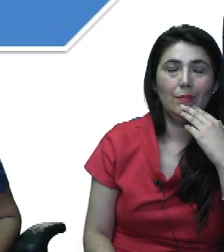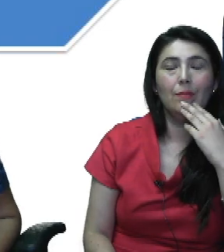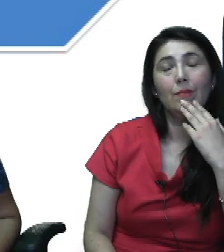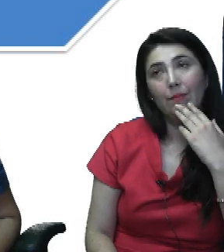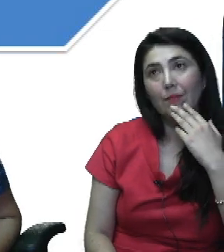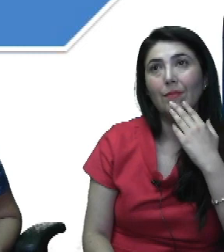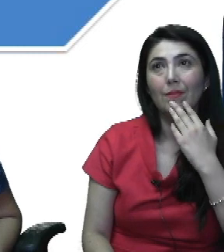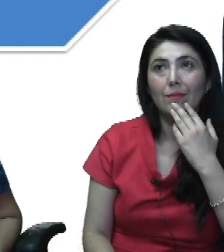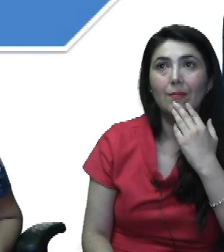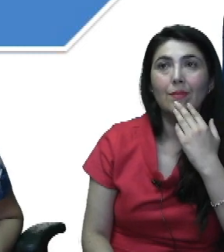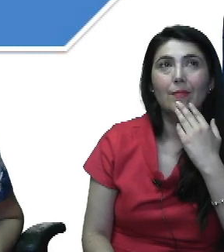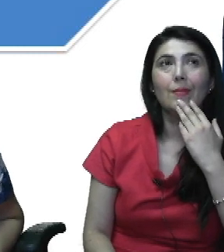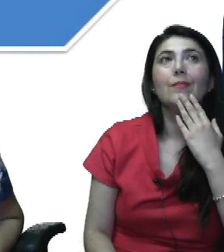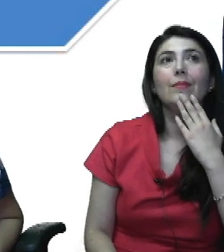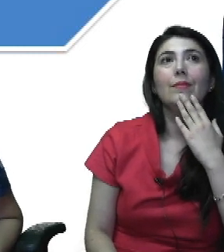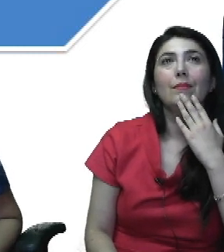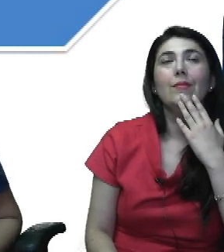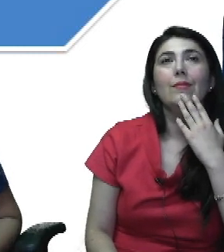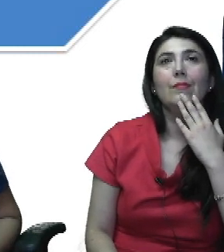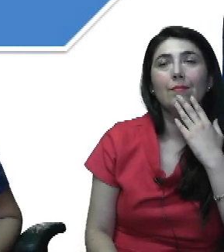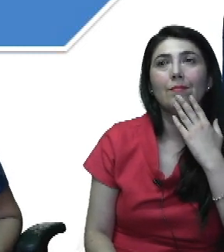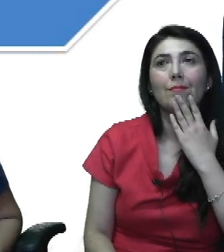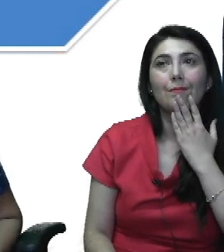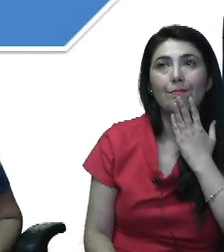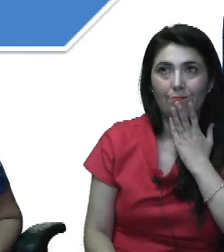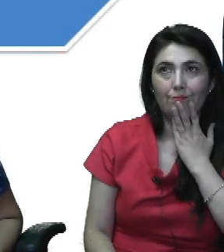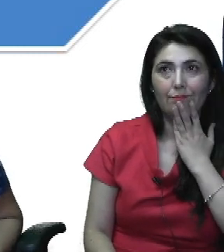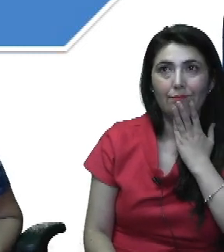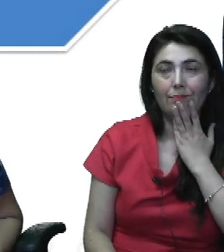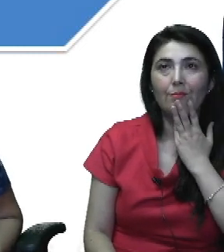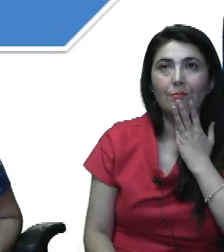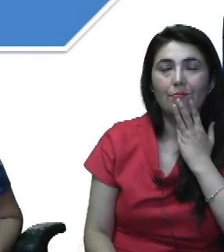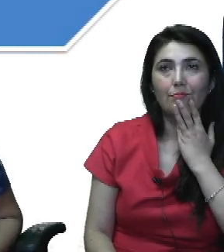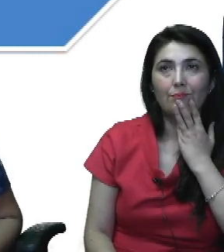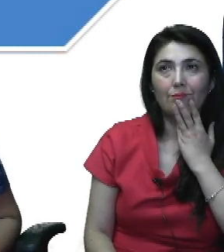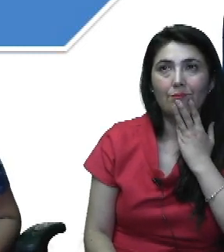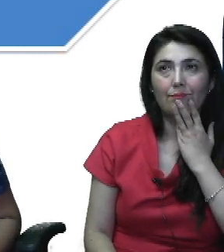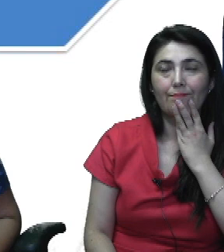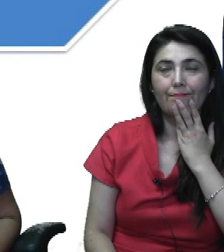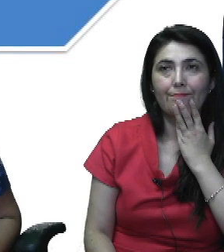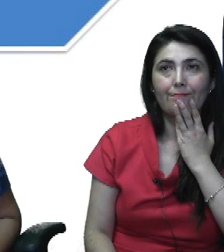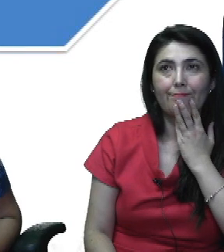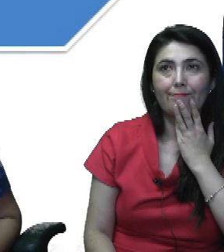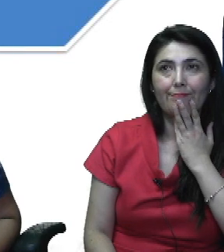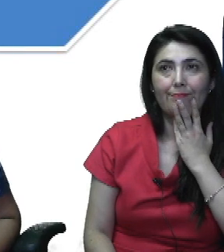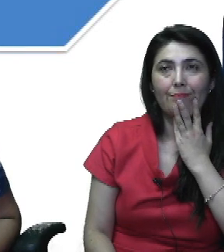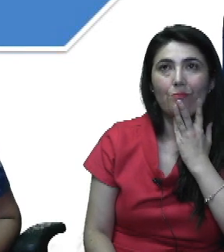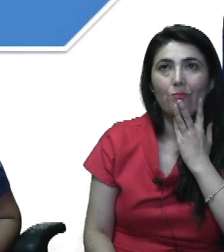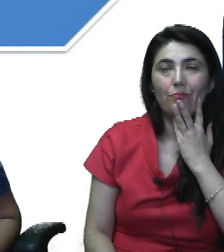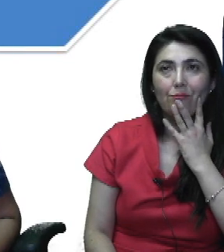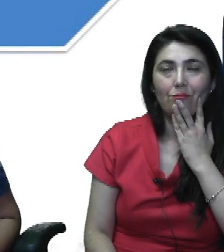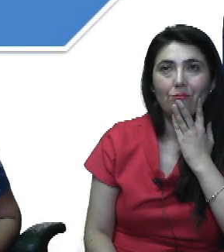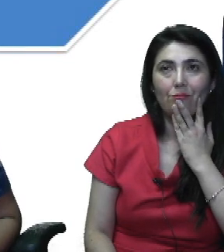resuelto y el cual debe responder, ¿cierto?, el sector salud, sino que también participan e involucran a otros sectores, por lo que entonces